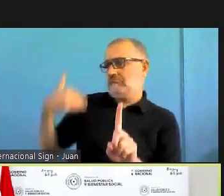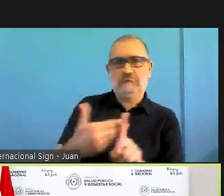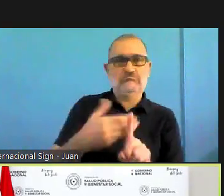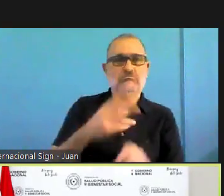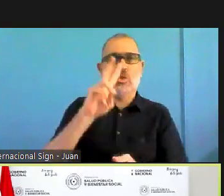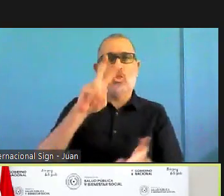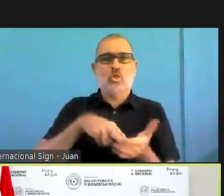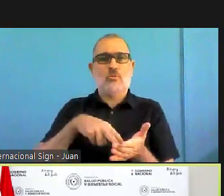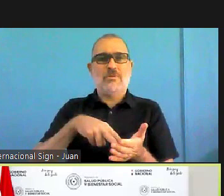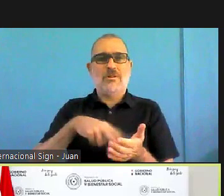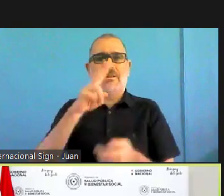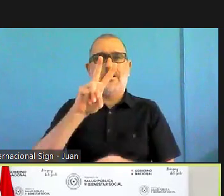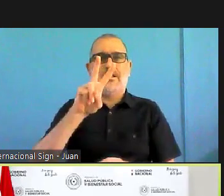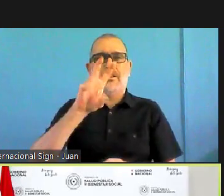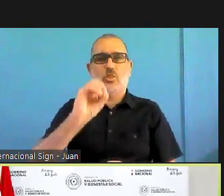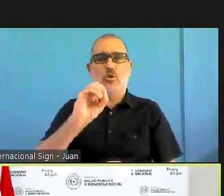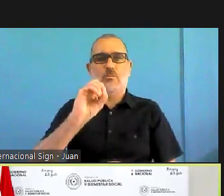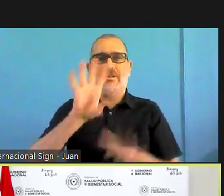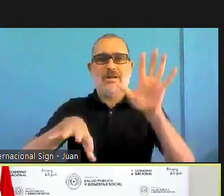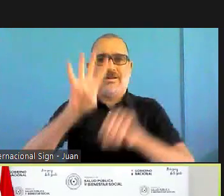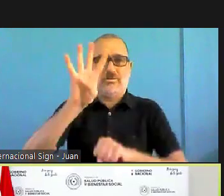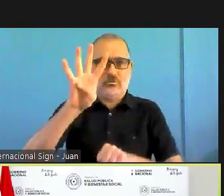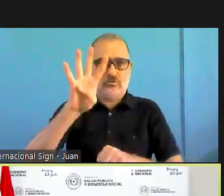empezamos, siguiente diapositiva.